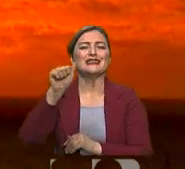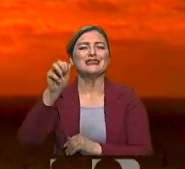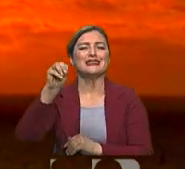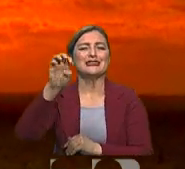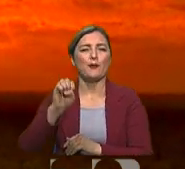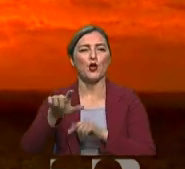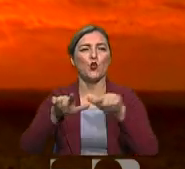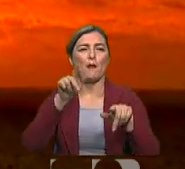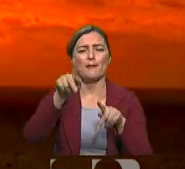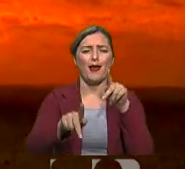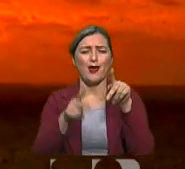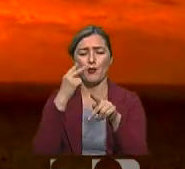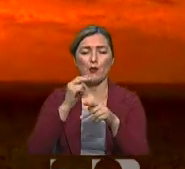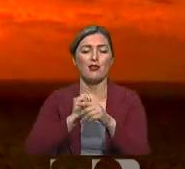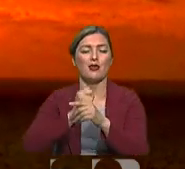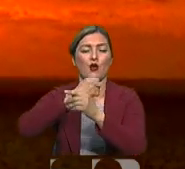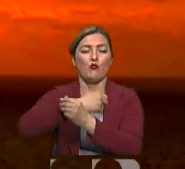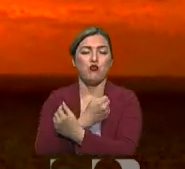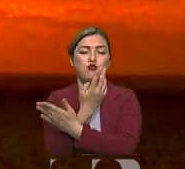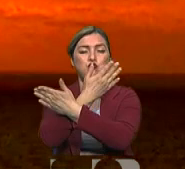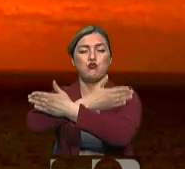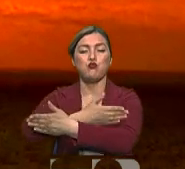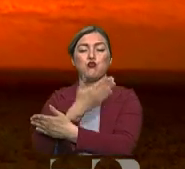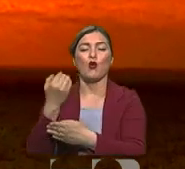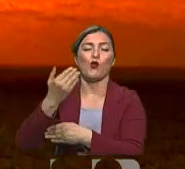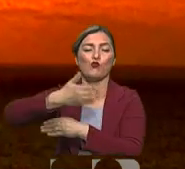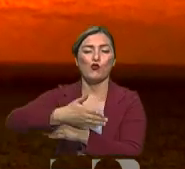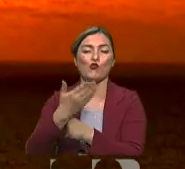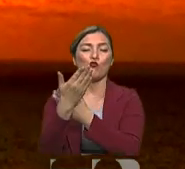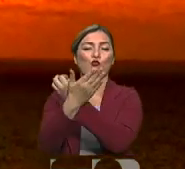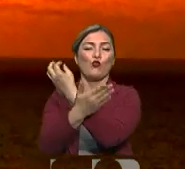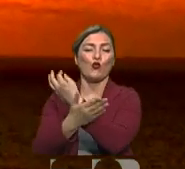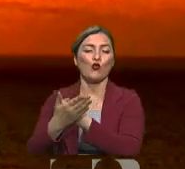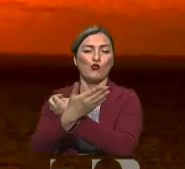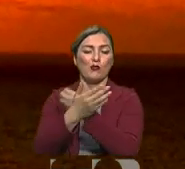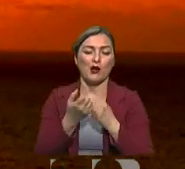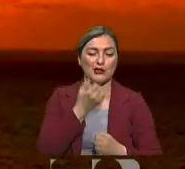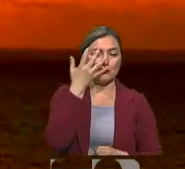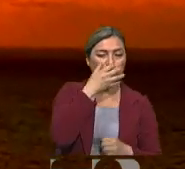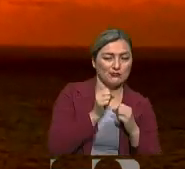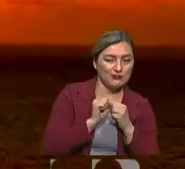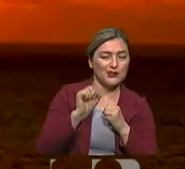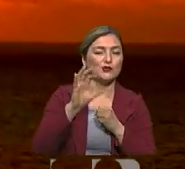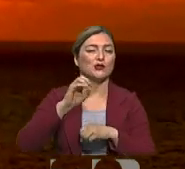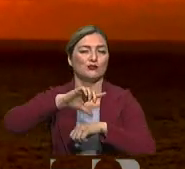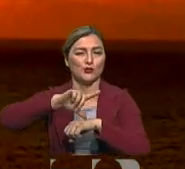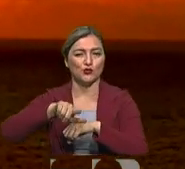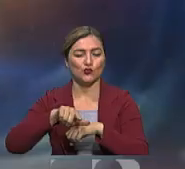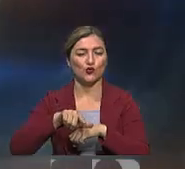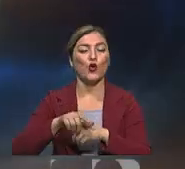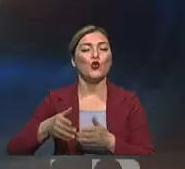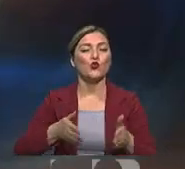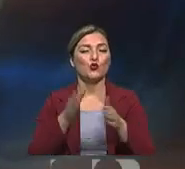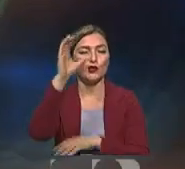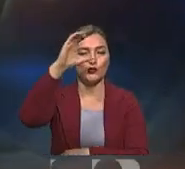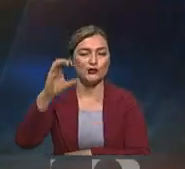lugares idóneos para el avistamiento de ballenas jorobadas. Está a 50 minutos de Esmeraldas y forma parte de la ruta del Espondiluz. Sebastián Piedra, 24 horas.